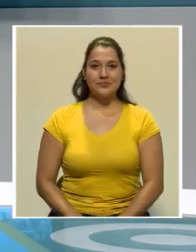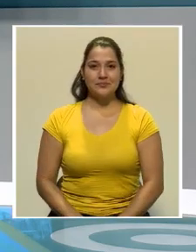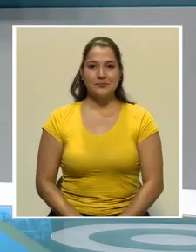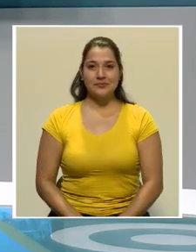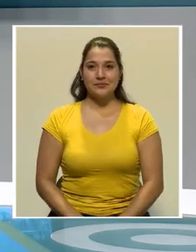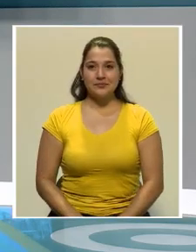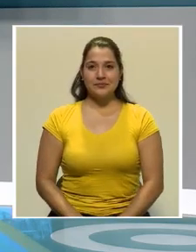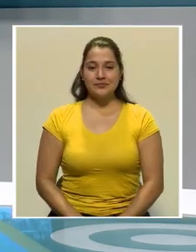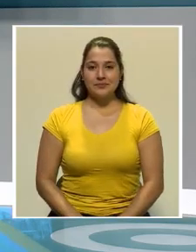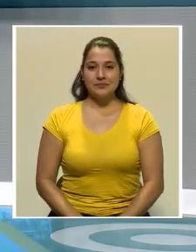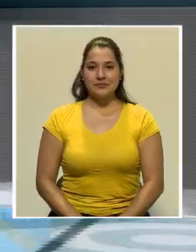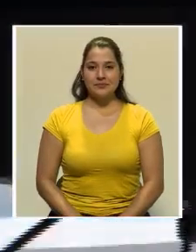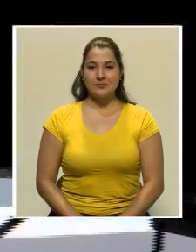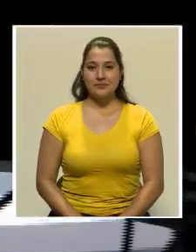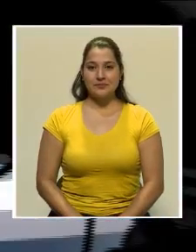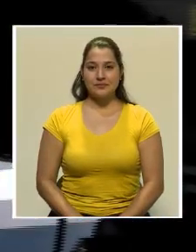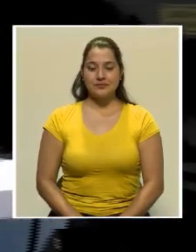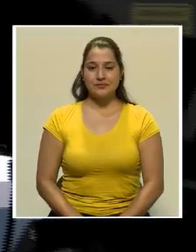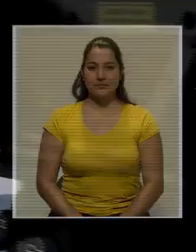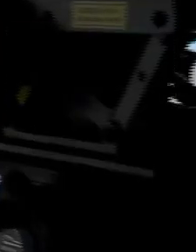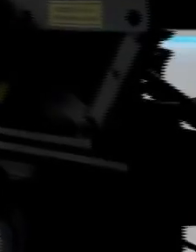Rica.